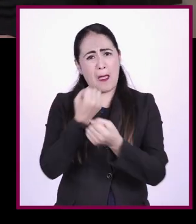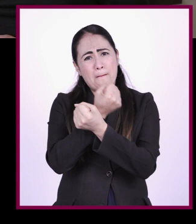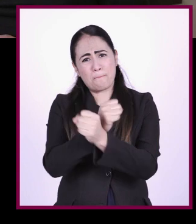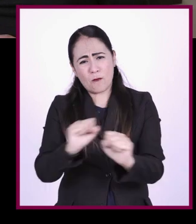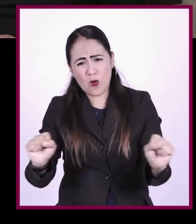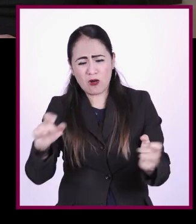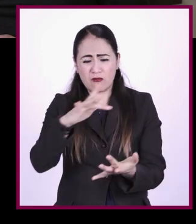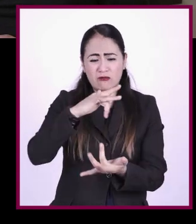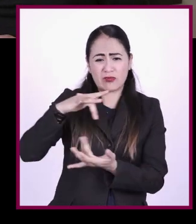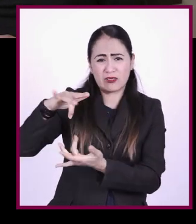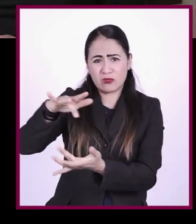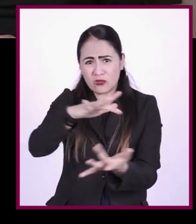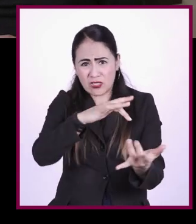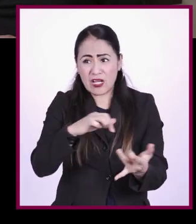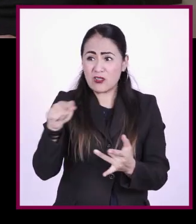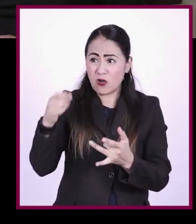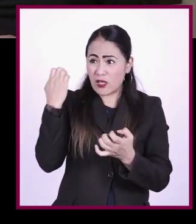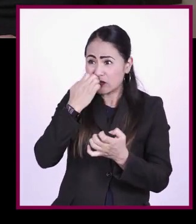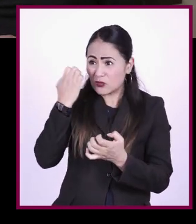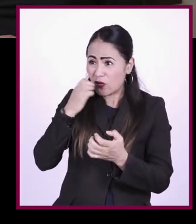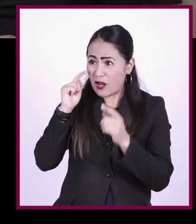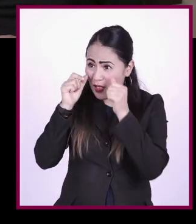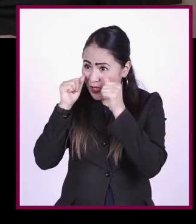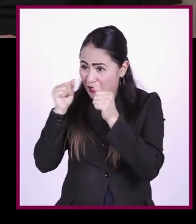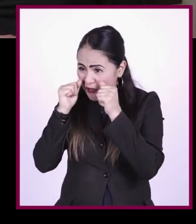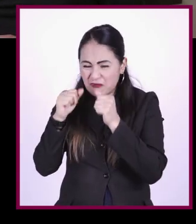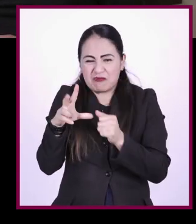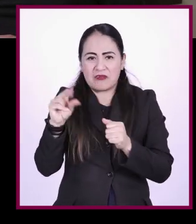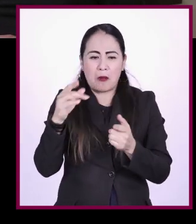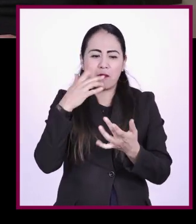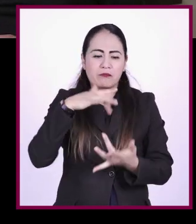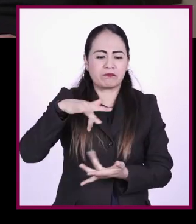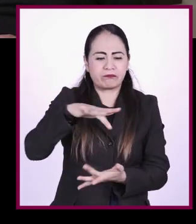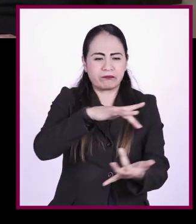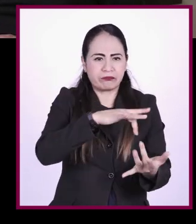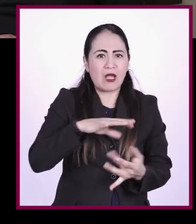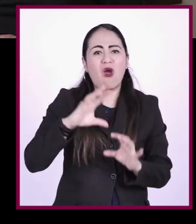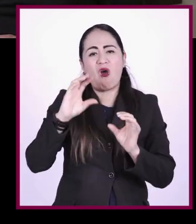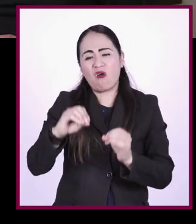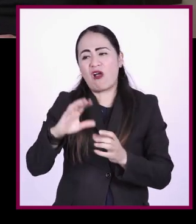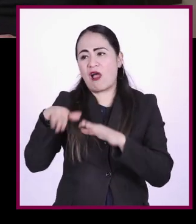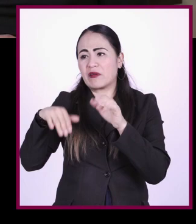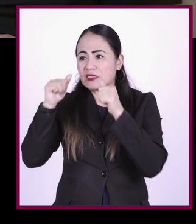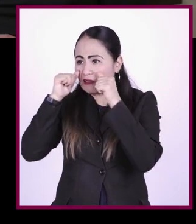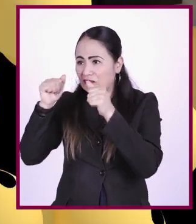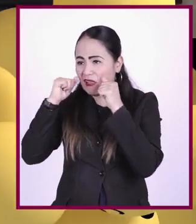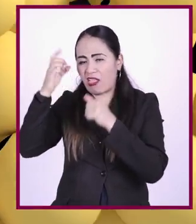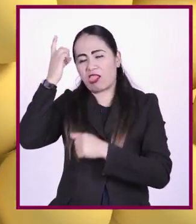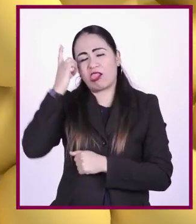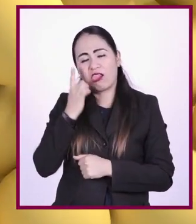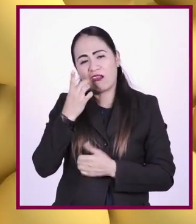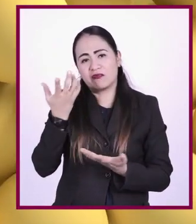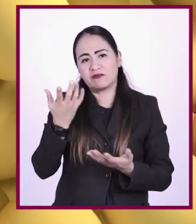me aburro, veo mis redes sociales en vez de poner atención en clase o termino por dormirme.